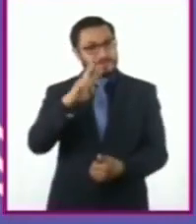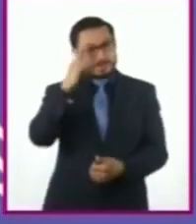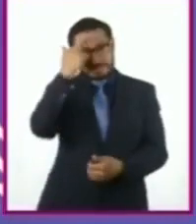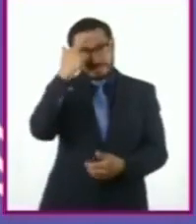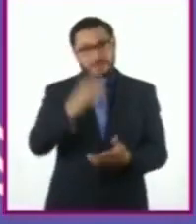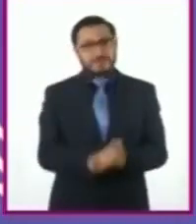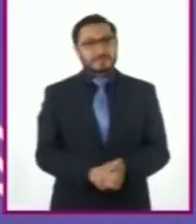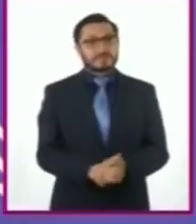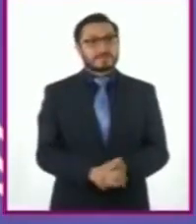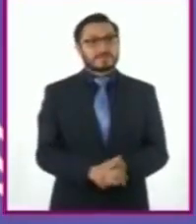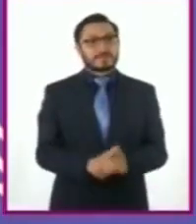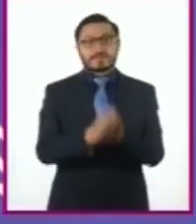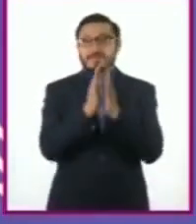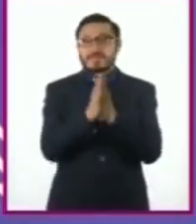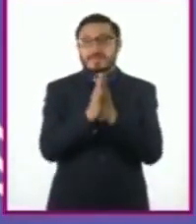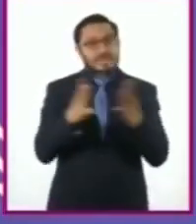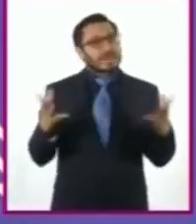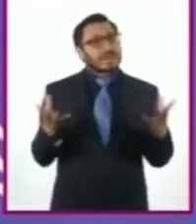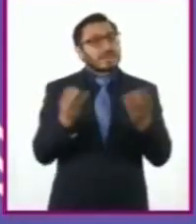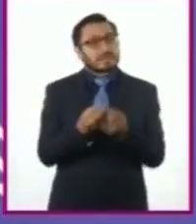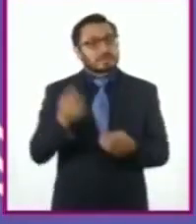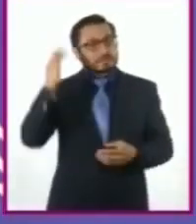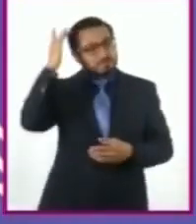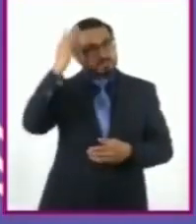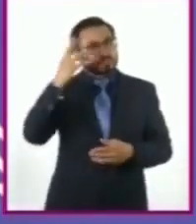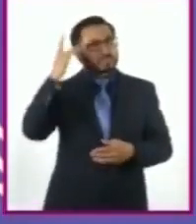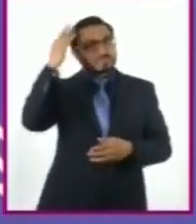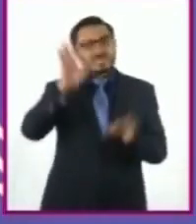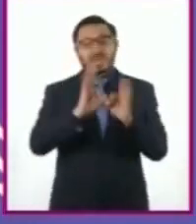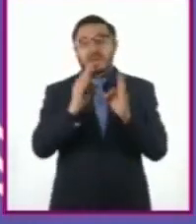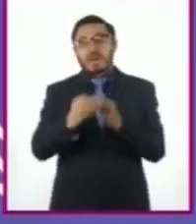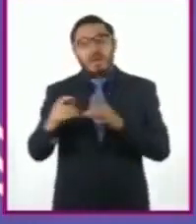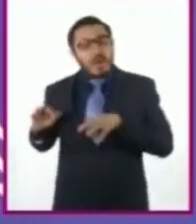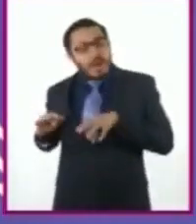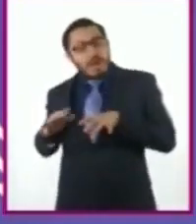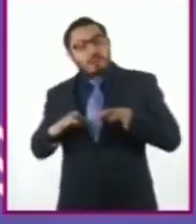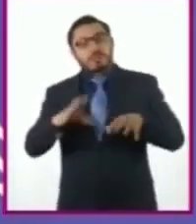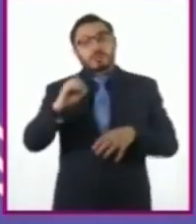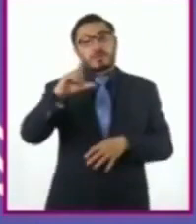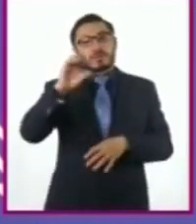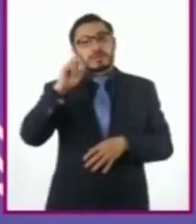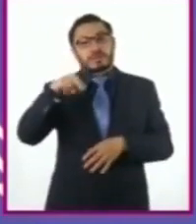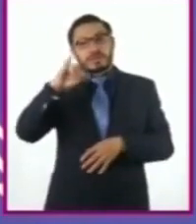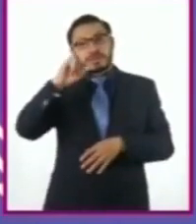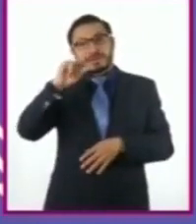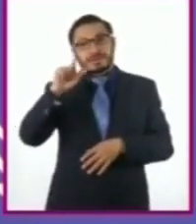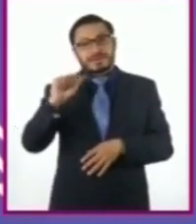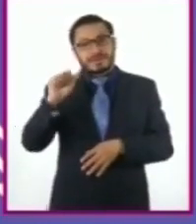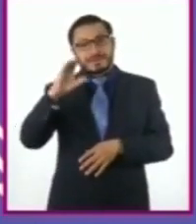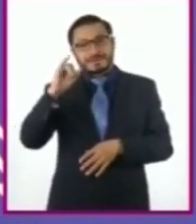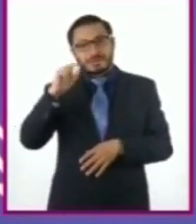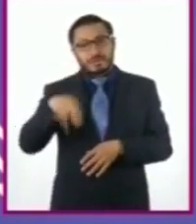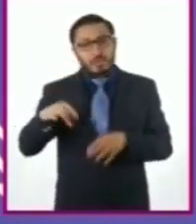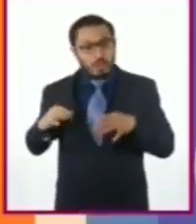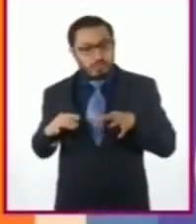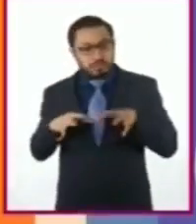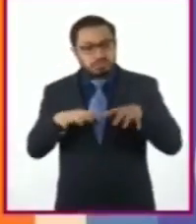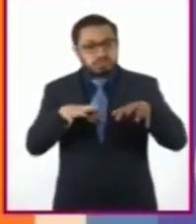Los invito a analizar el proceso de colonización y el nacimiento de Nueva España.